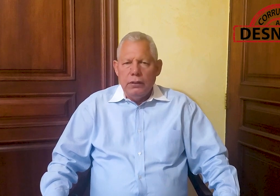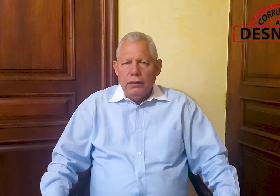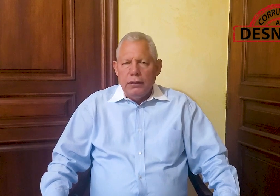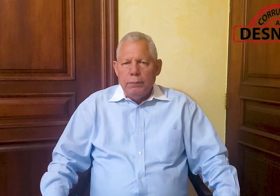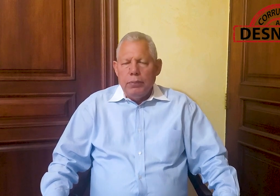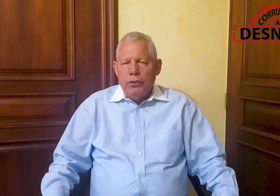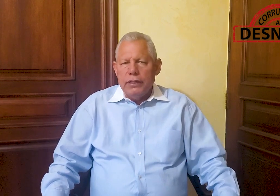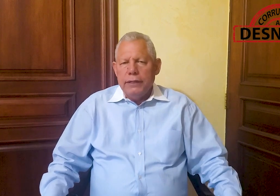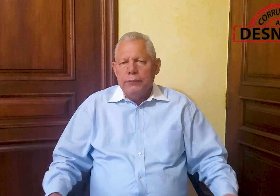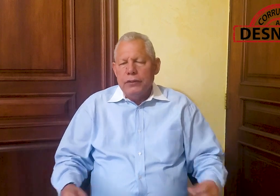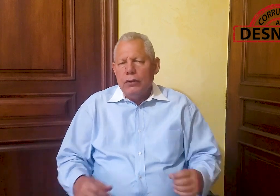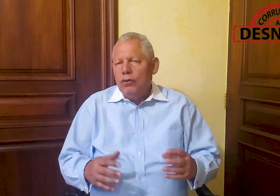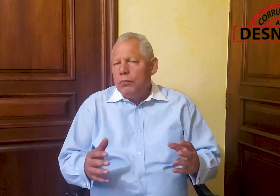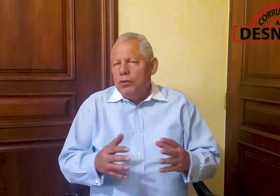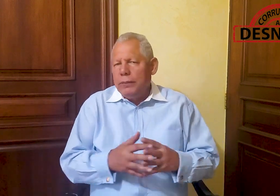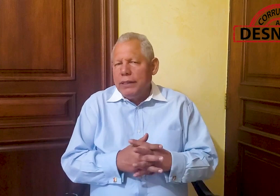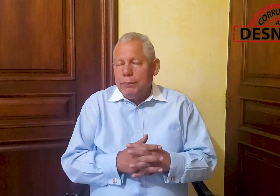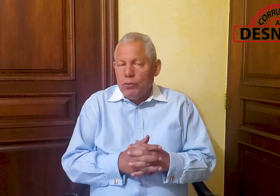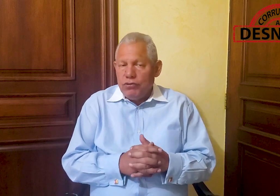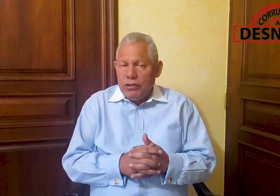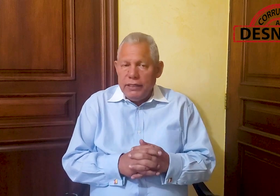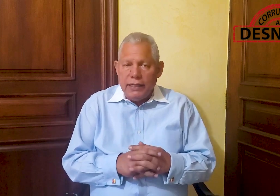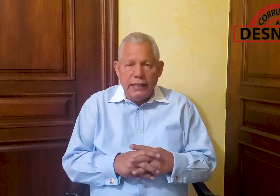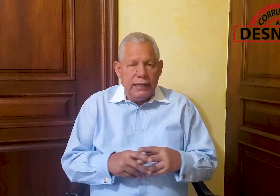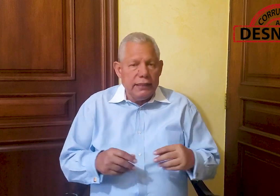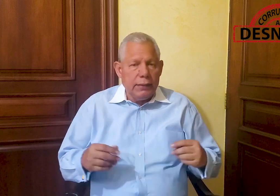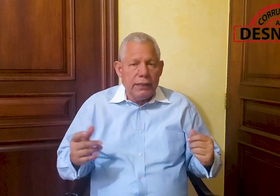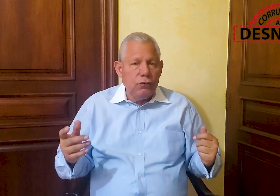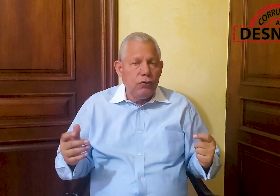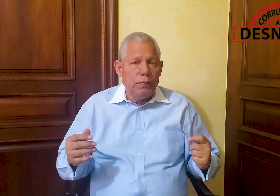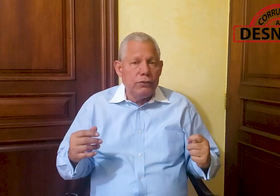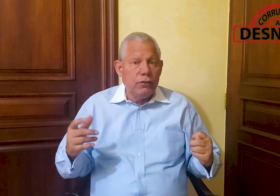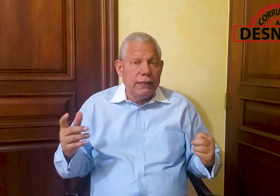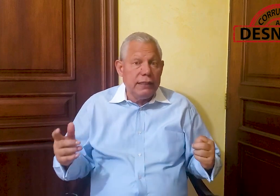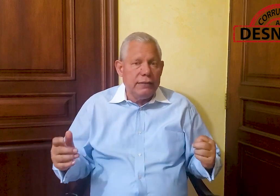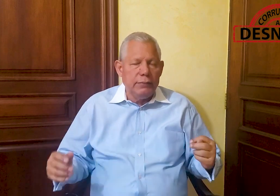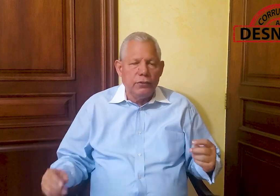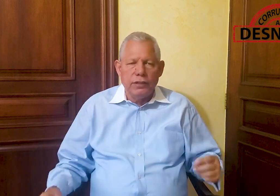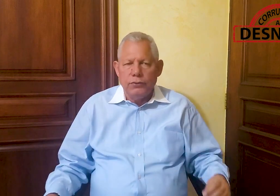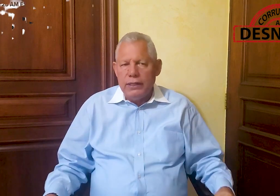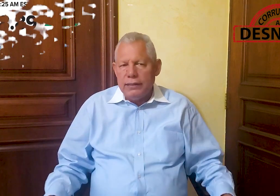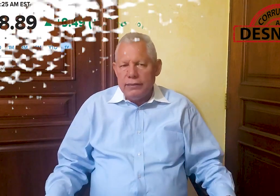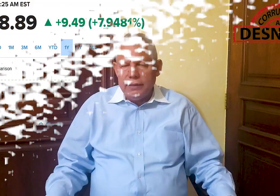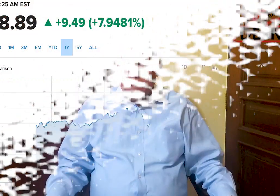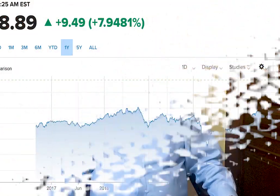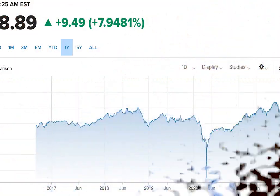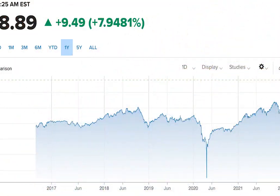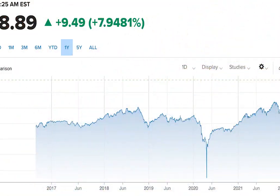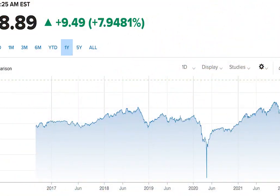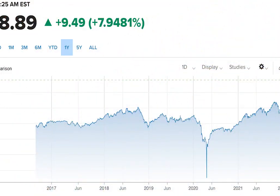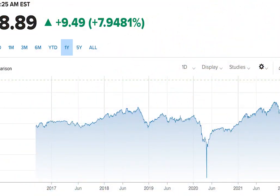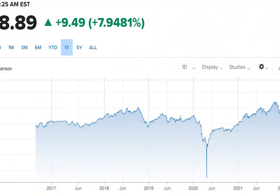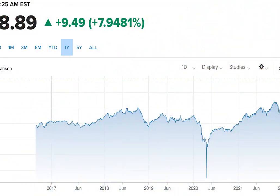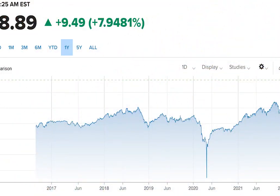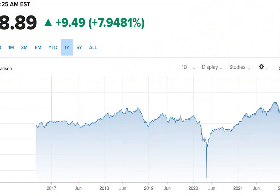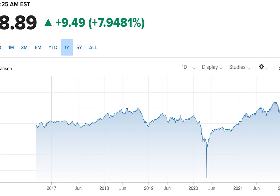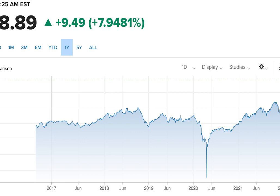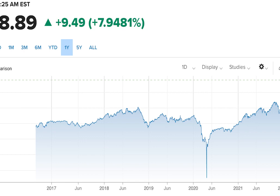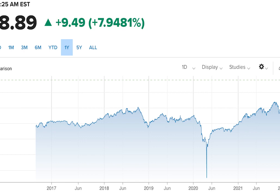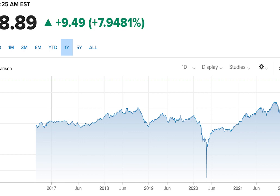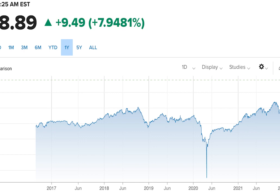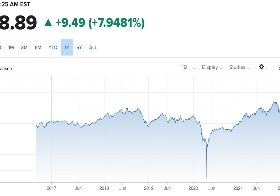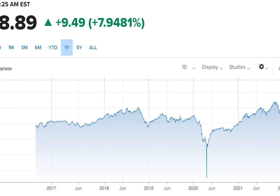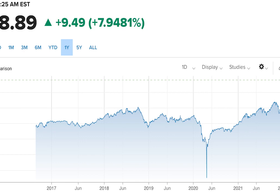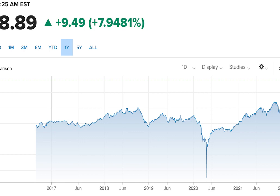mundo. Porque los combustibles de por sí ya estaban en unos precios altísimos. Recuérdense que el barril de petróleo